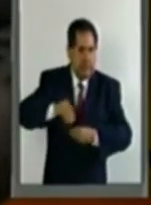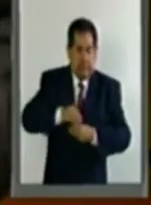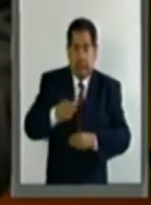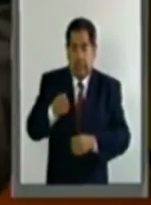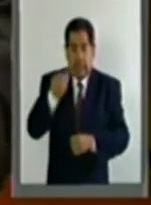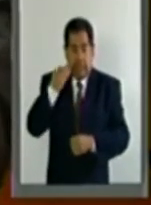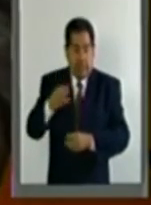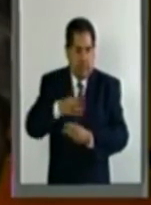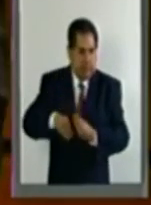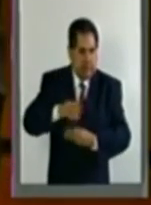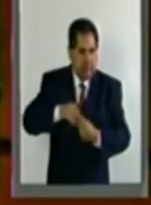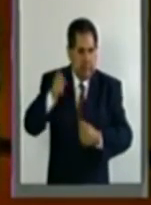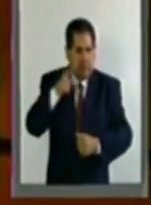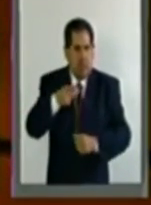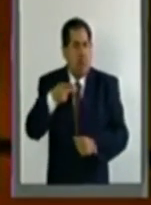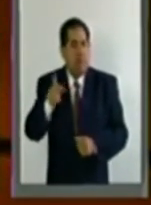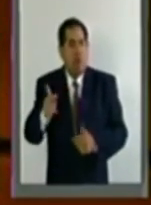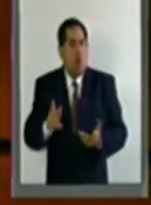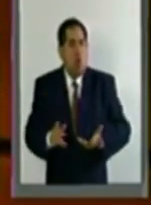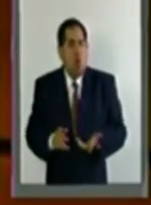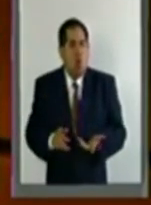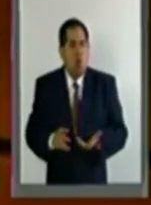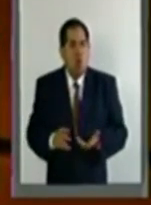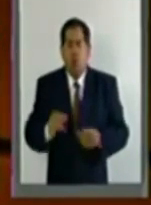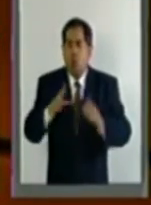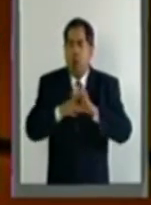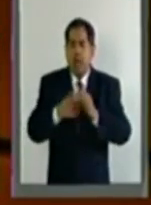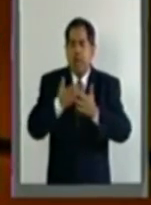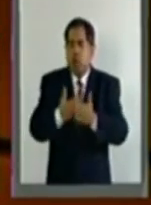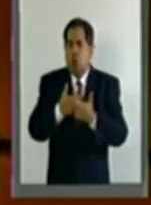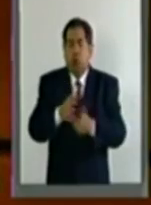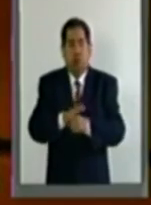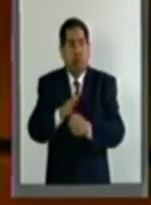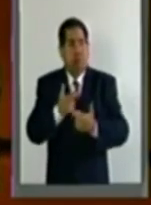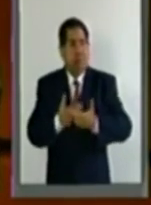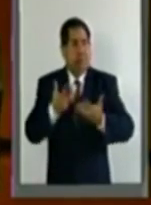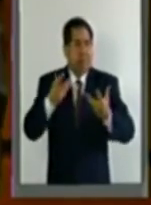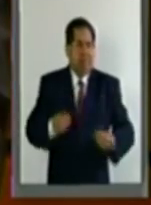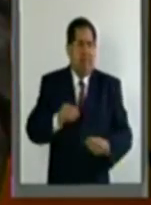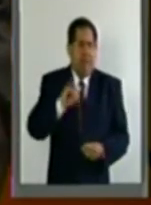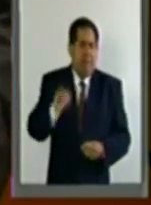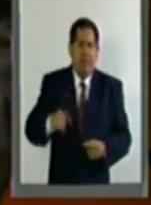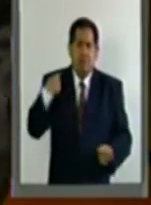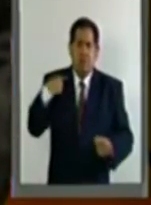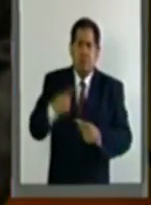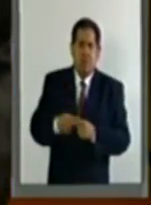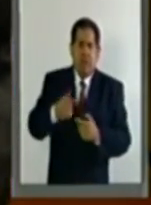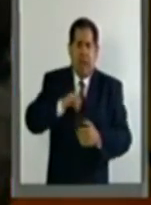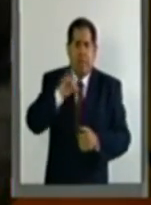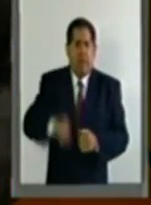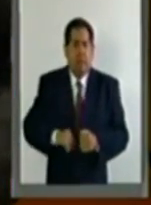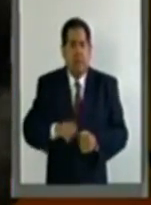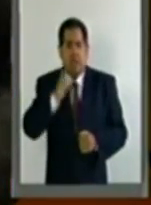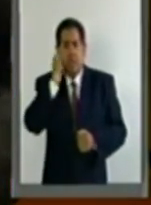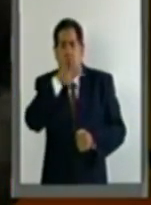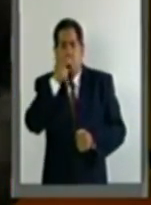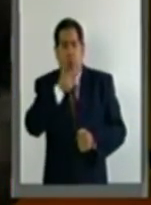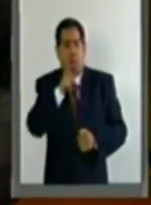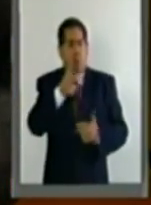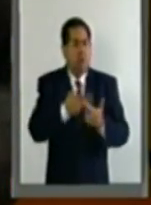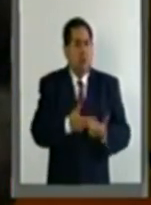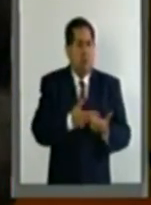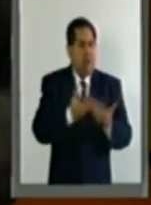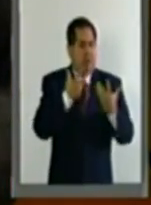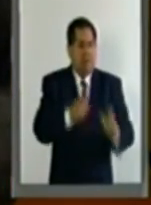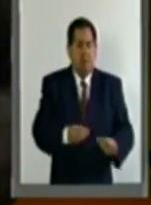años, pero nunca ha habido abundancia de recursos. Nunca ha tenido Chihuahua agua sobrante y